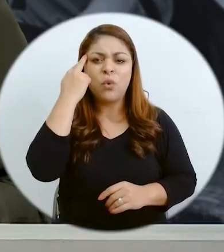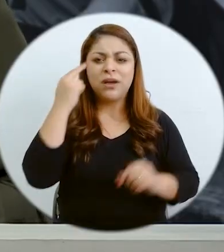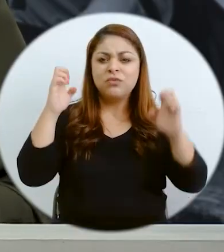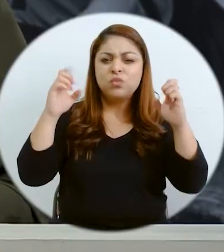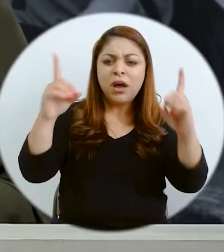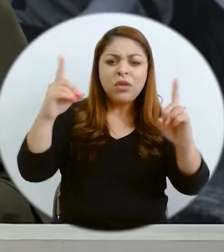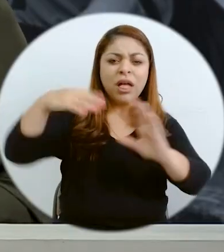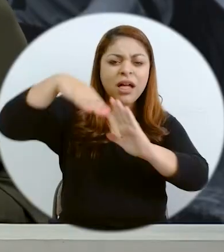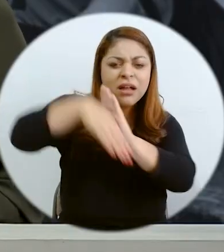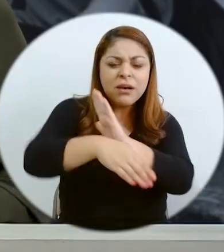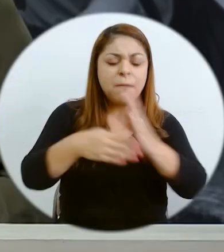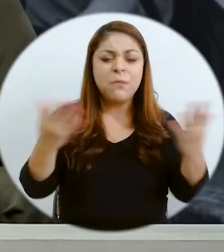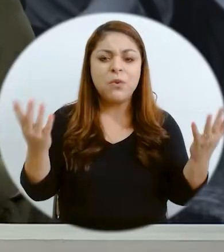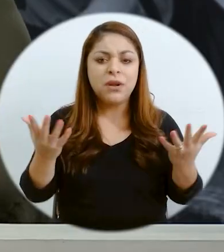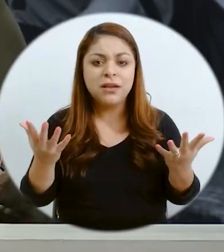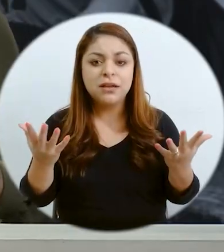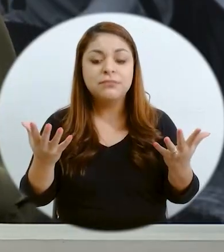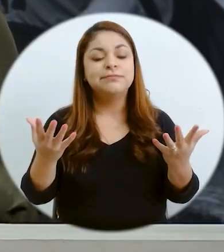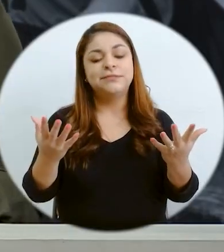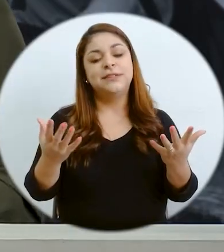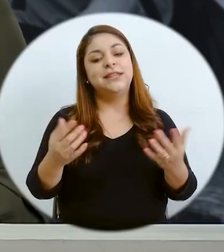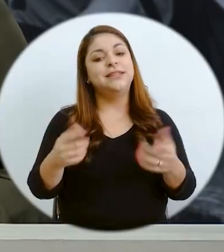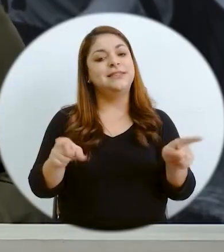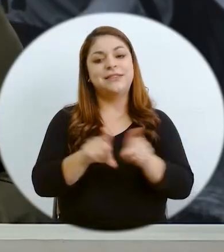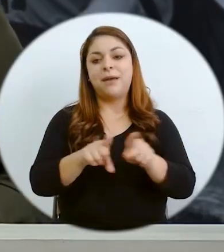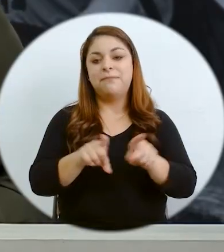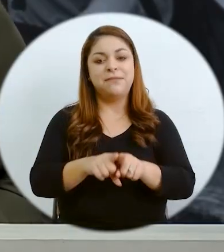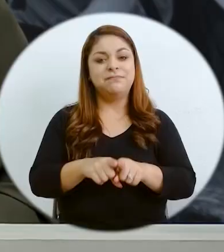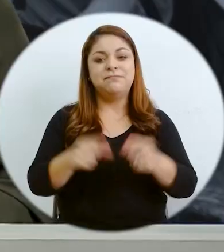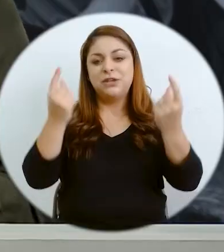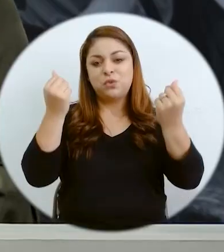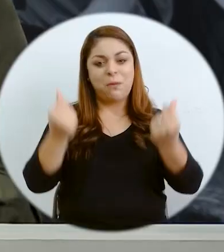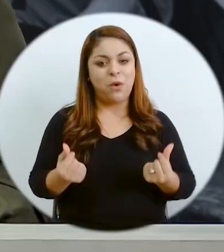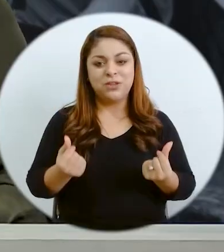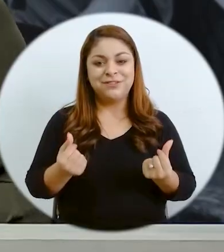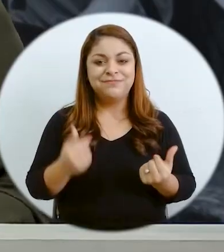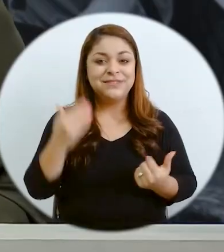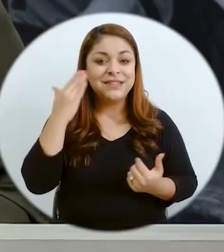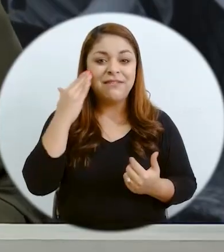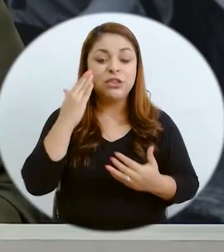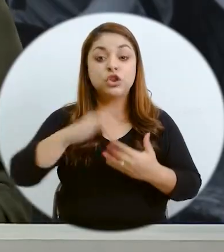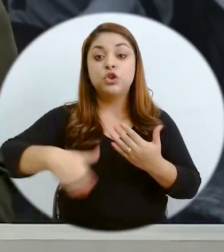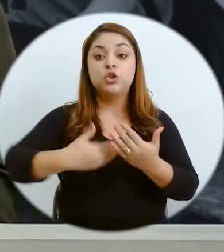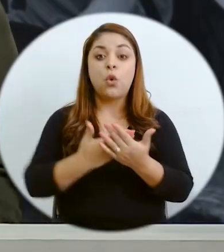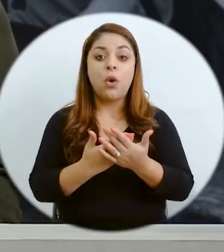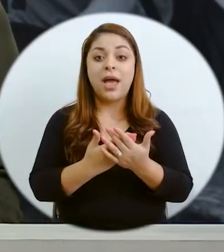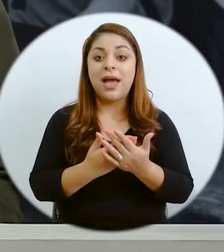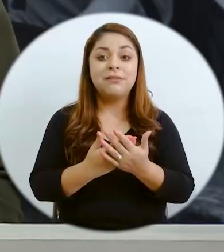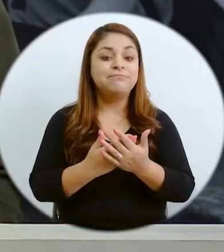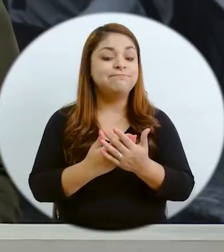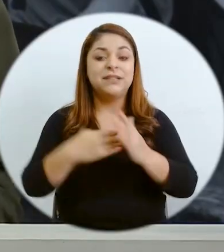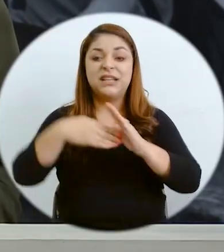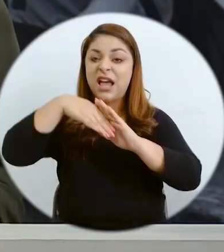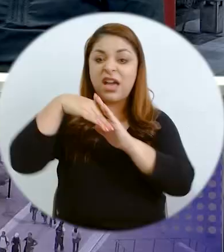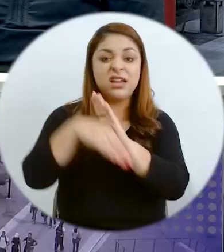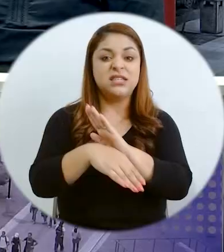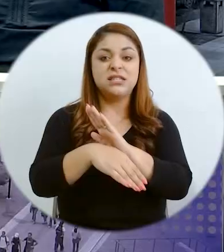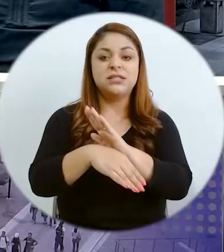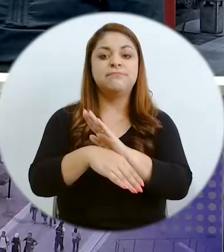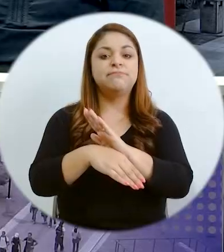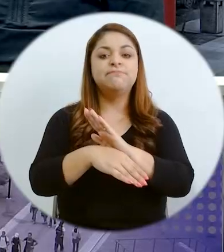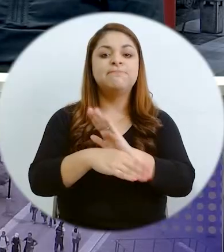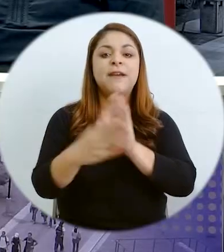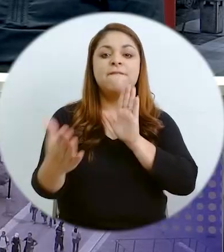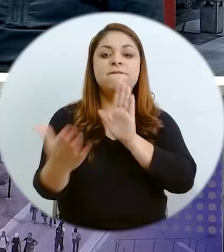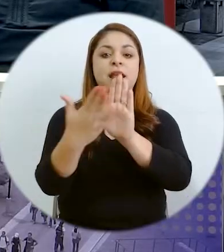es que viene la crisis educativa. Y por supuesto, el presupuesto, es que vean, toda la crisis que estamos viviendo ahorita se